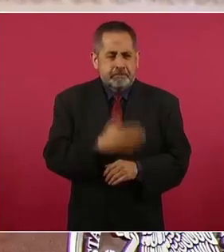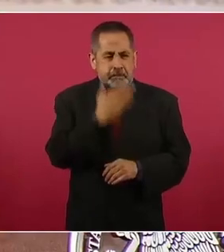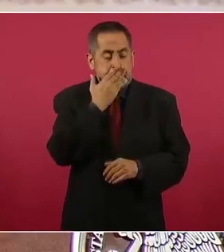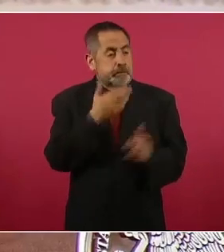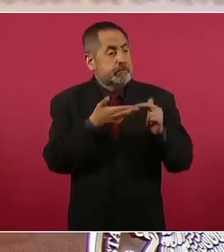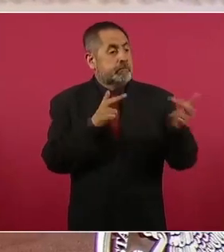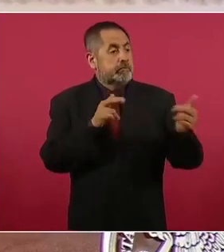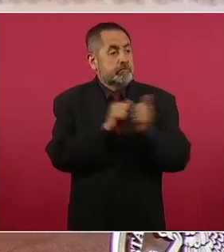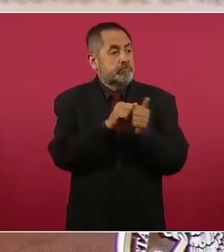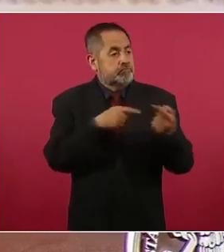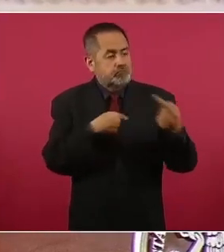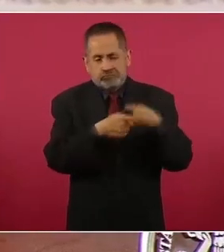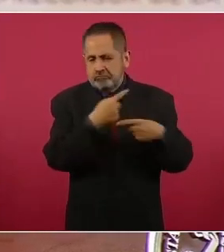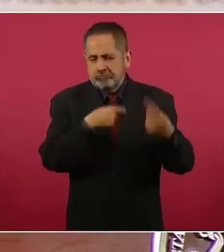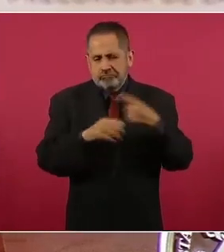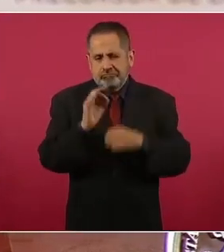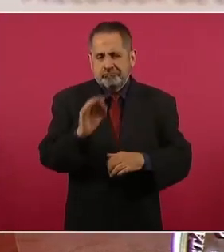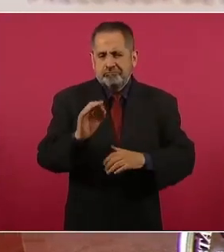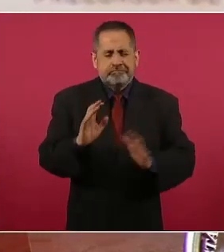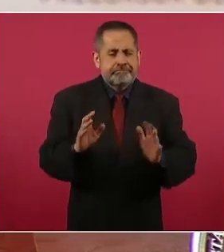con